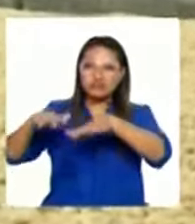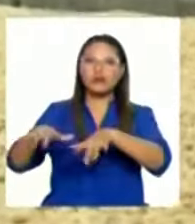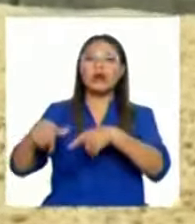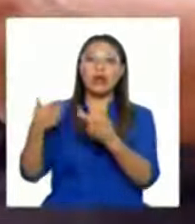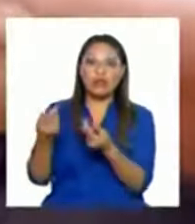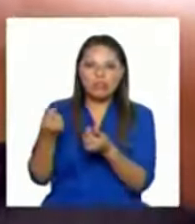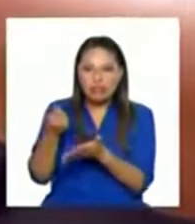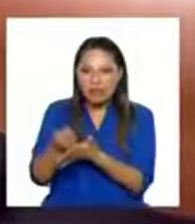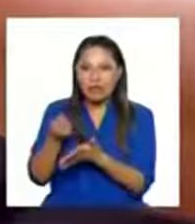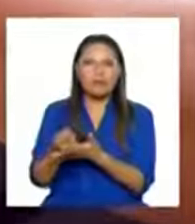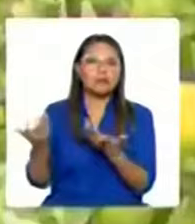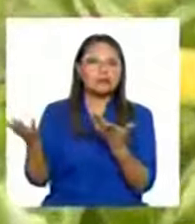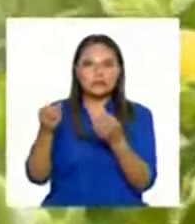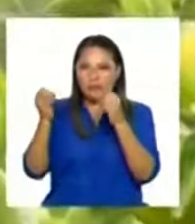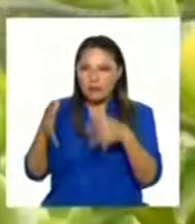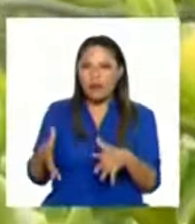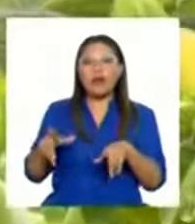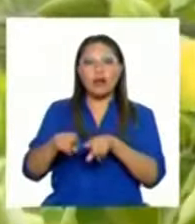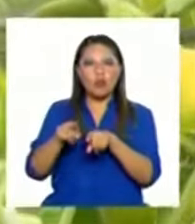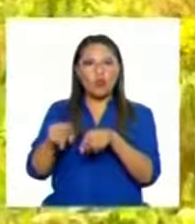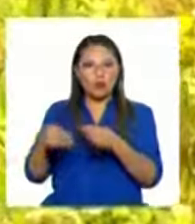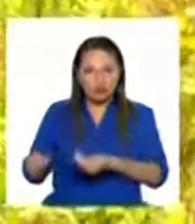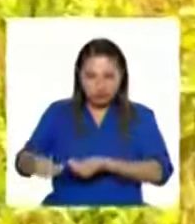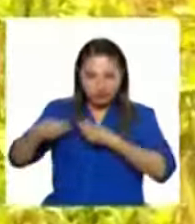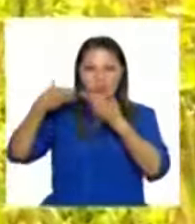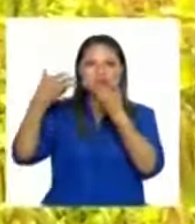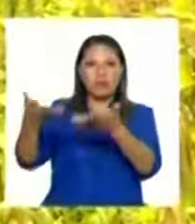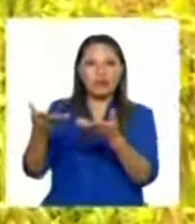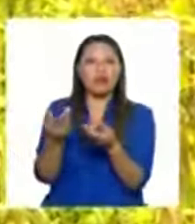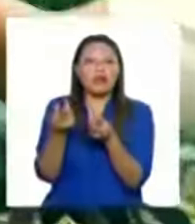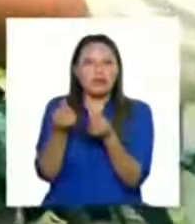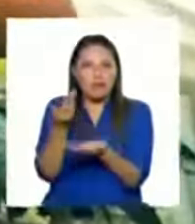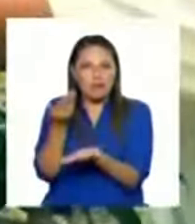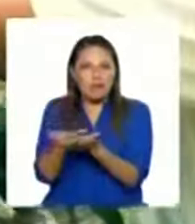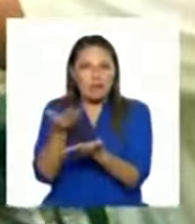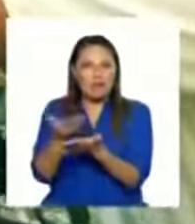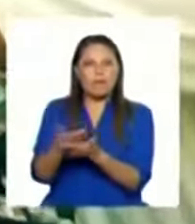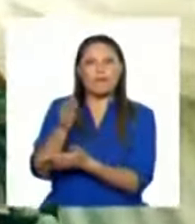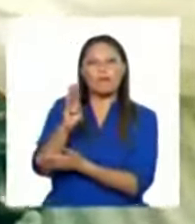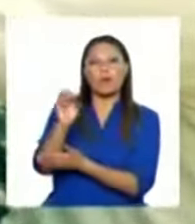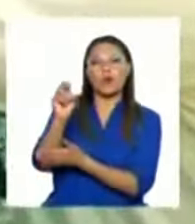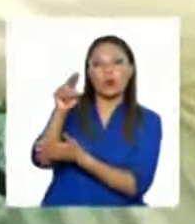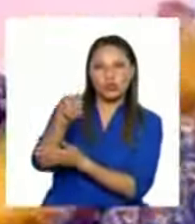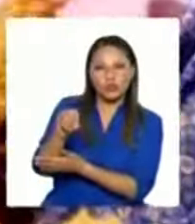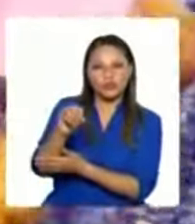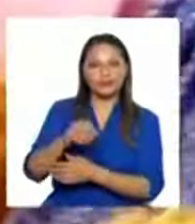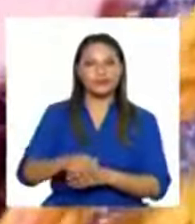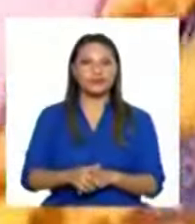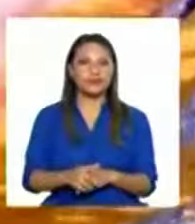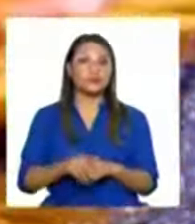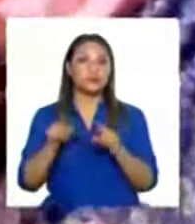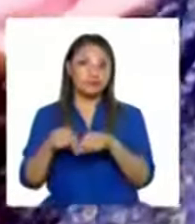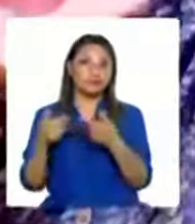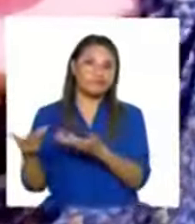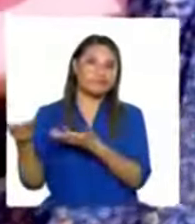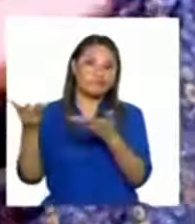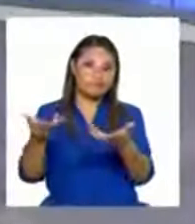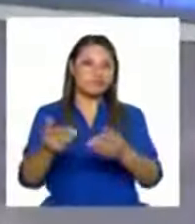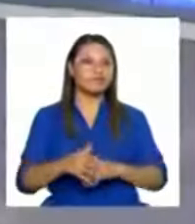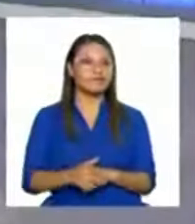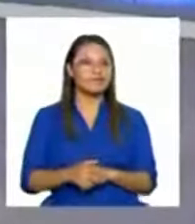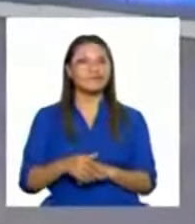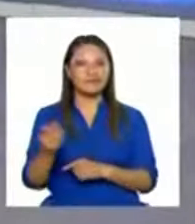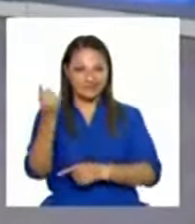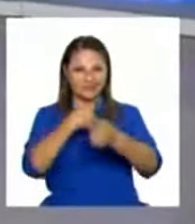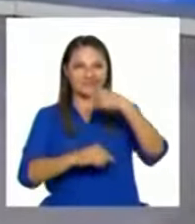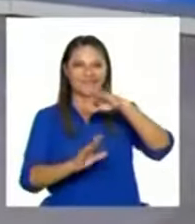Niño, las faltas de lluvias y bueno, aparentemente, Jenny, todo va volviendo a la normalidad, al menos por este año. Vamos a hacer una